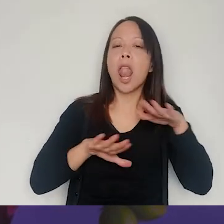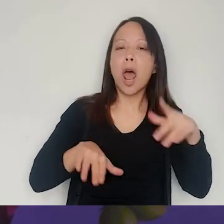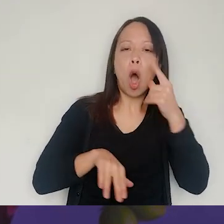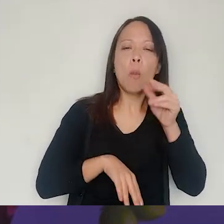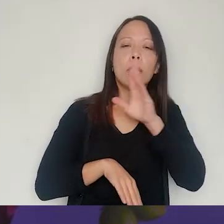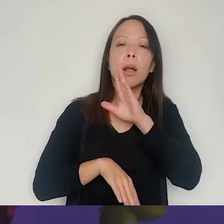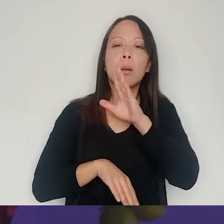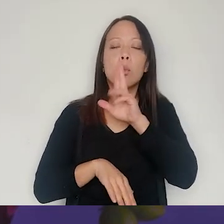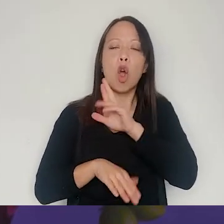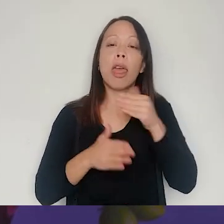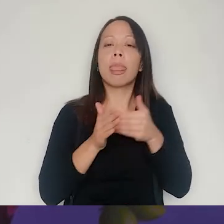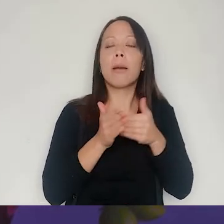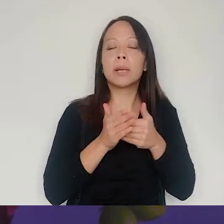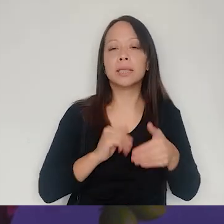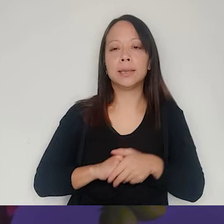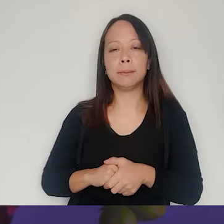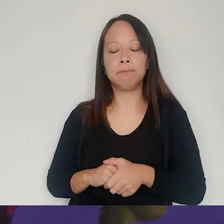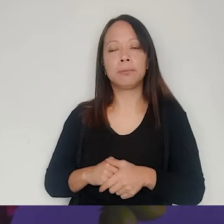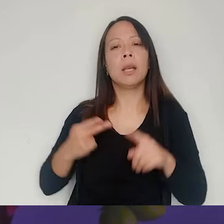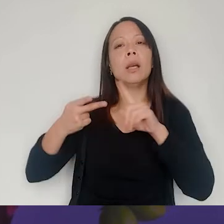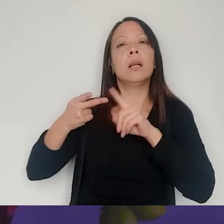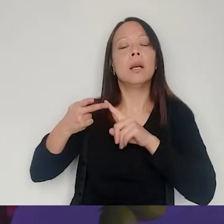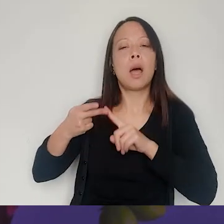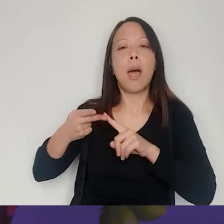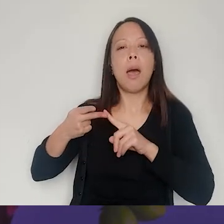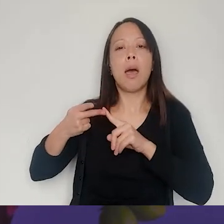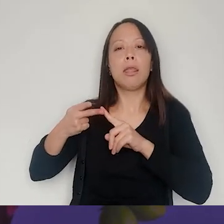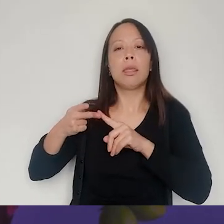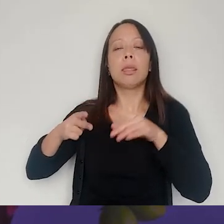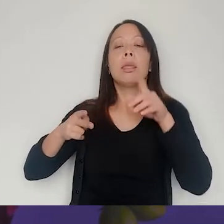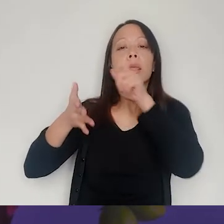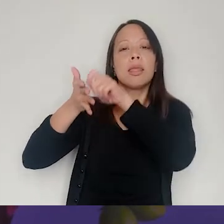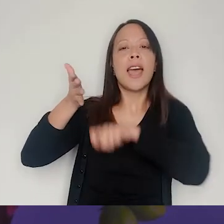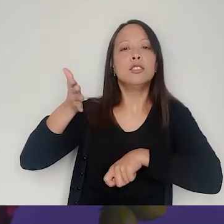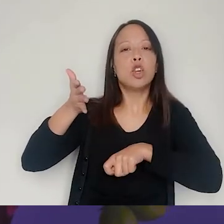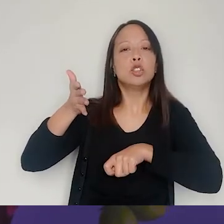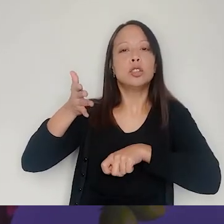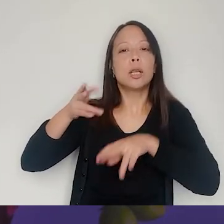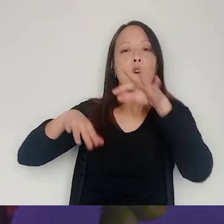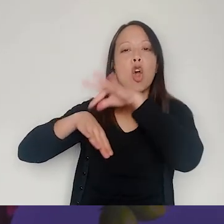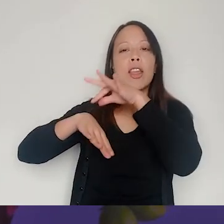Luego tenemos otro que es más de diagnóstico clínico, que es el SPINE-UDP, que